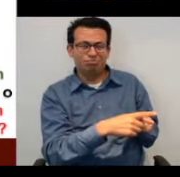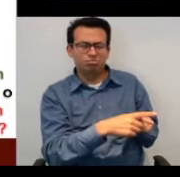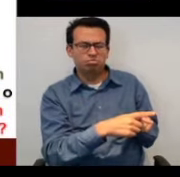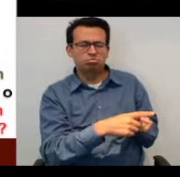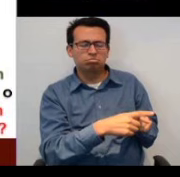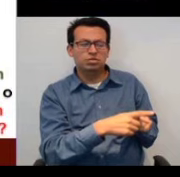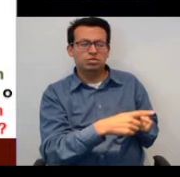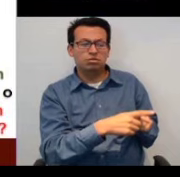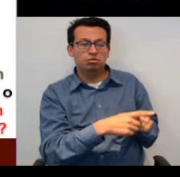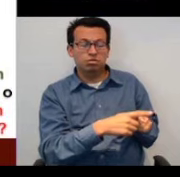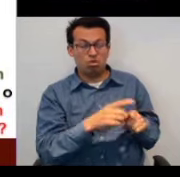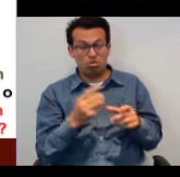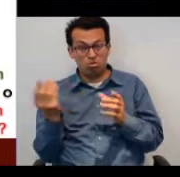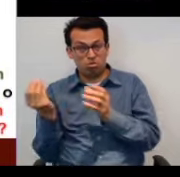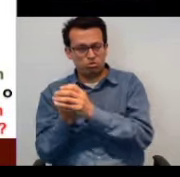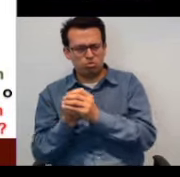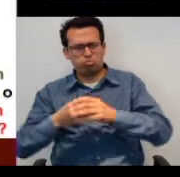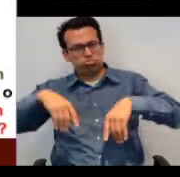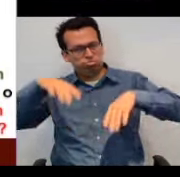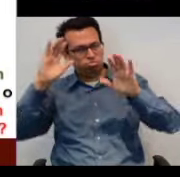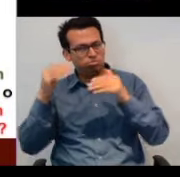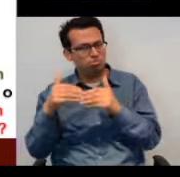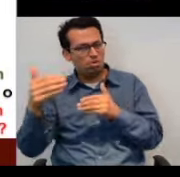integración propio de los años 90.